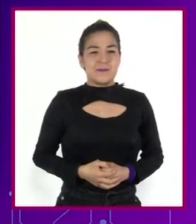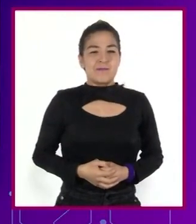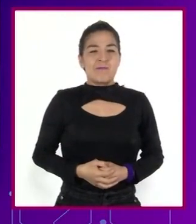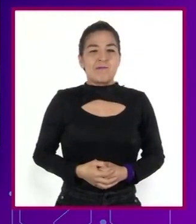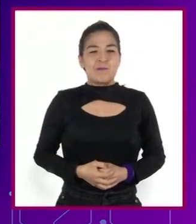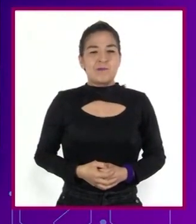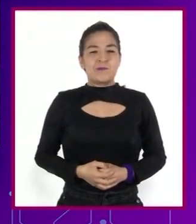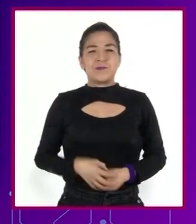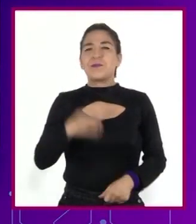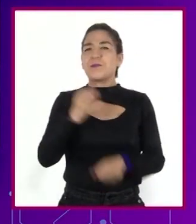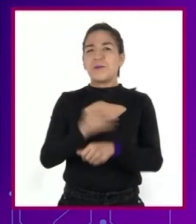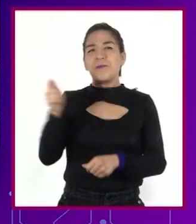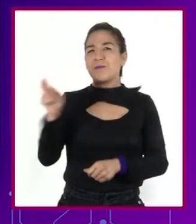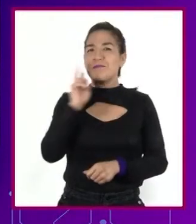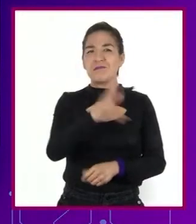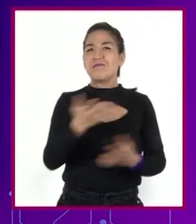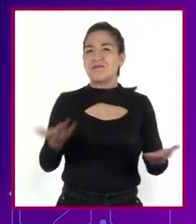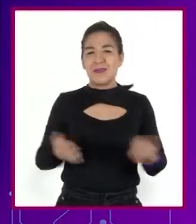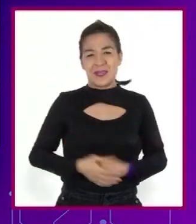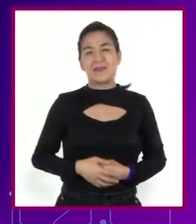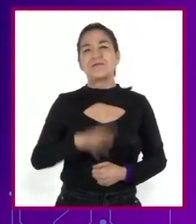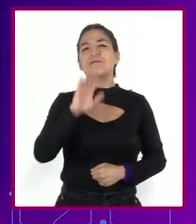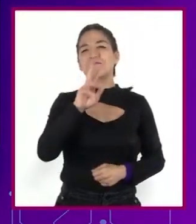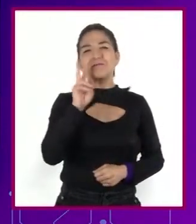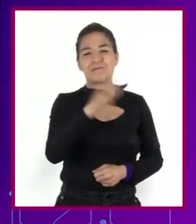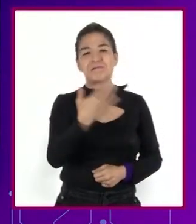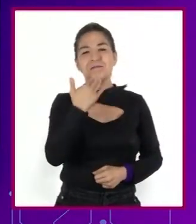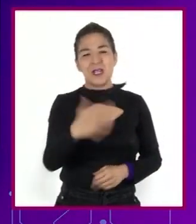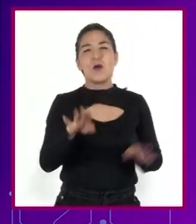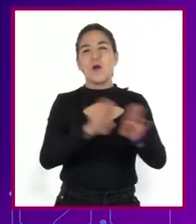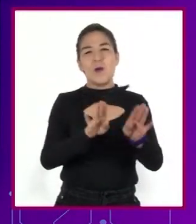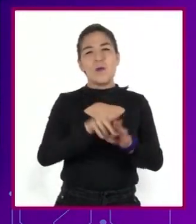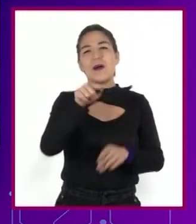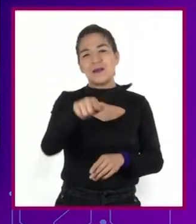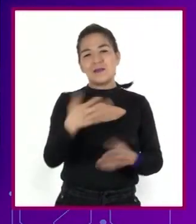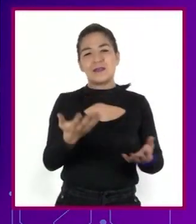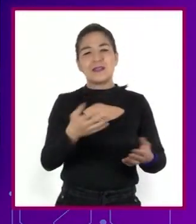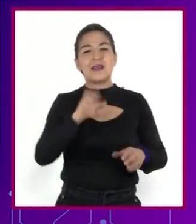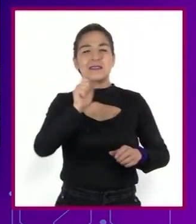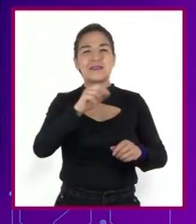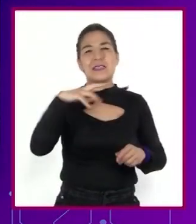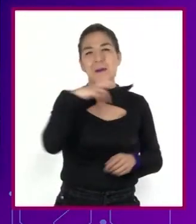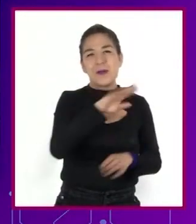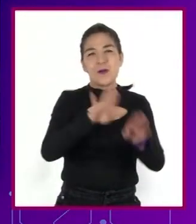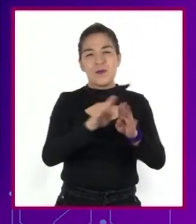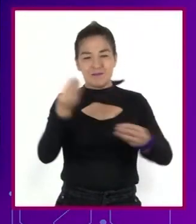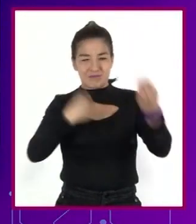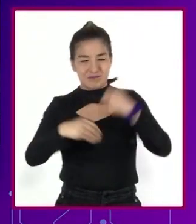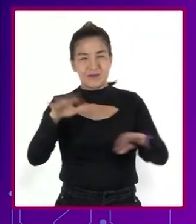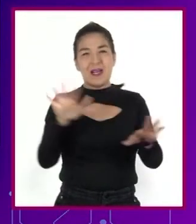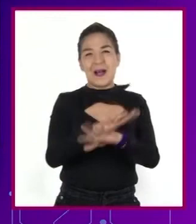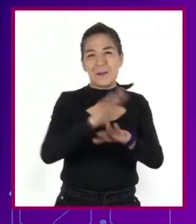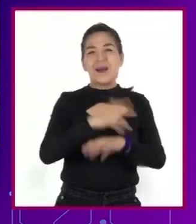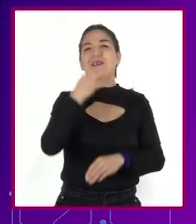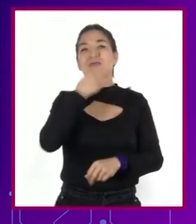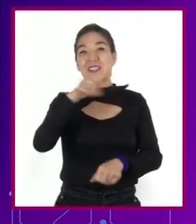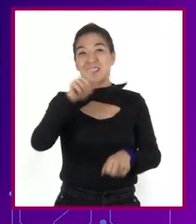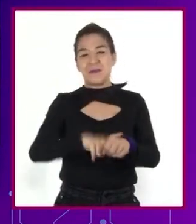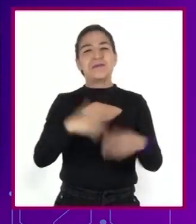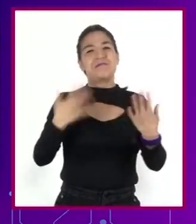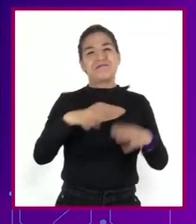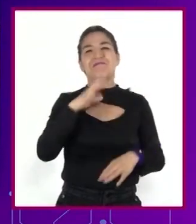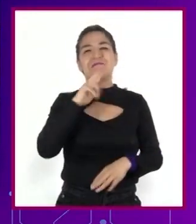¿Qué te parece, Natalia? Quedó muy bien, así se agiliza el uso de los camerinos y el festival se desarrollará mejor.